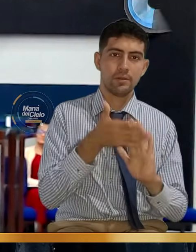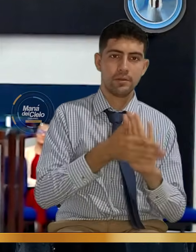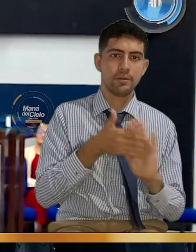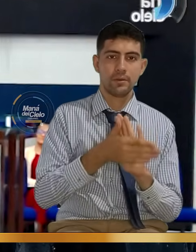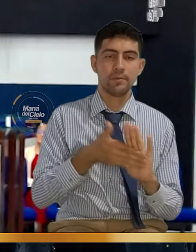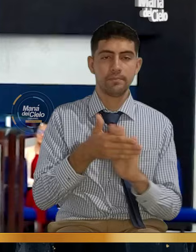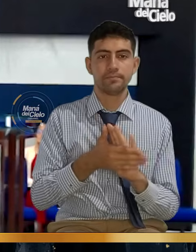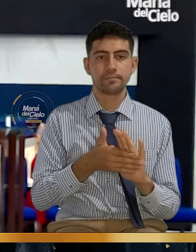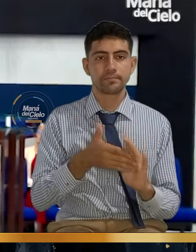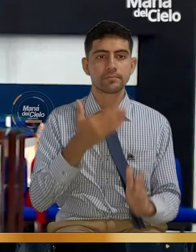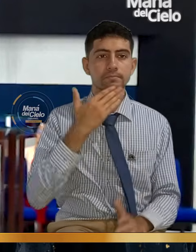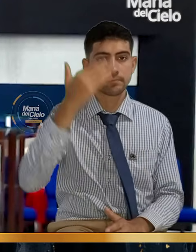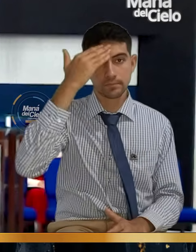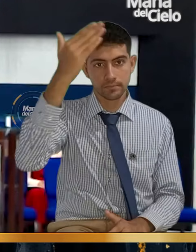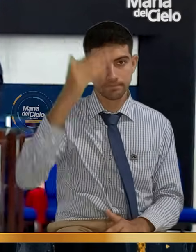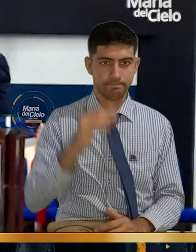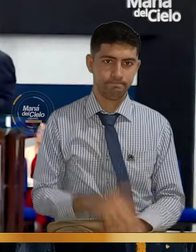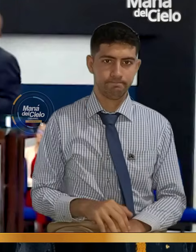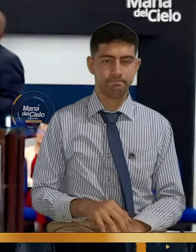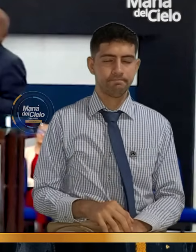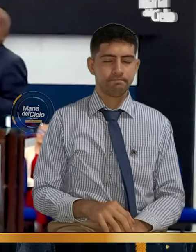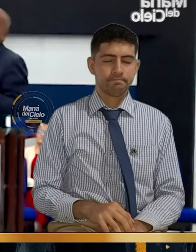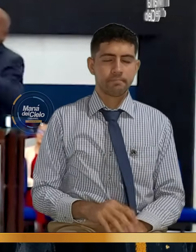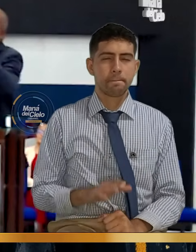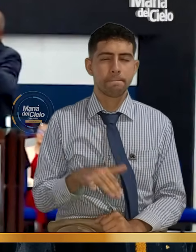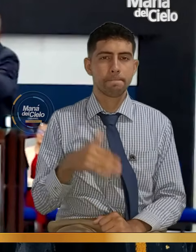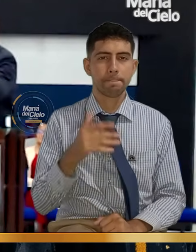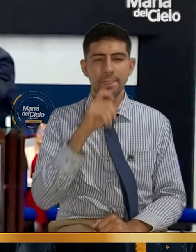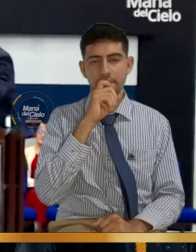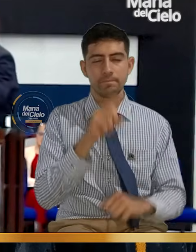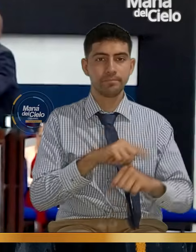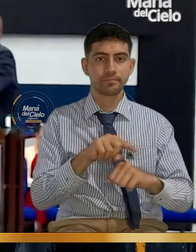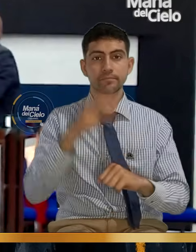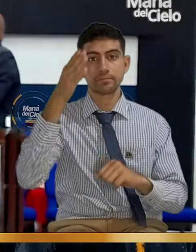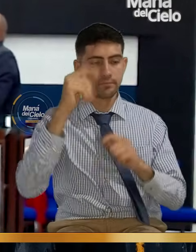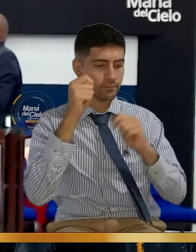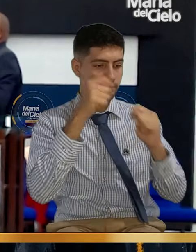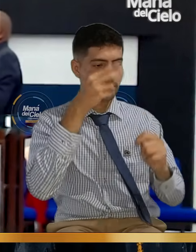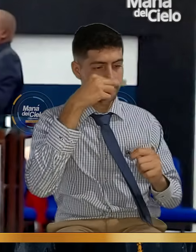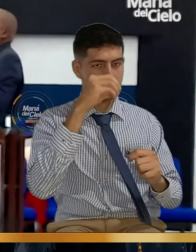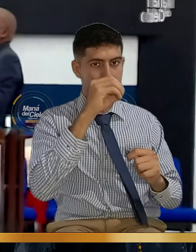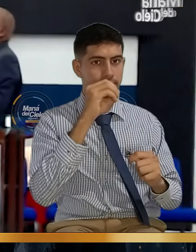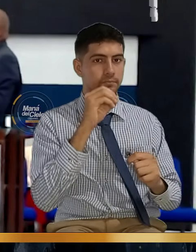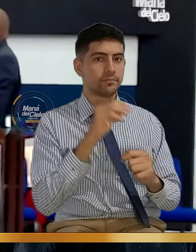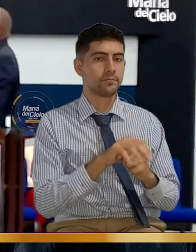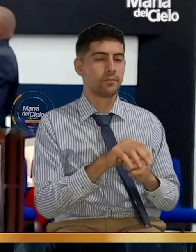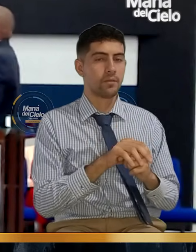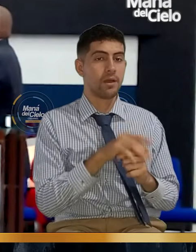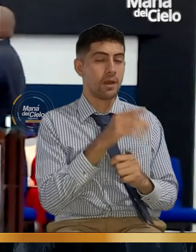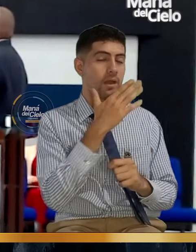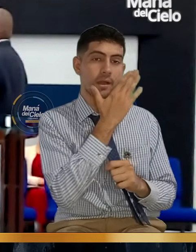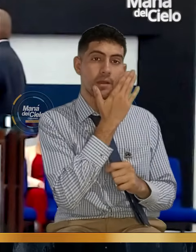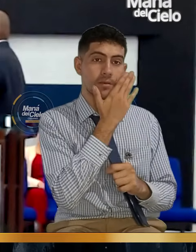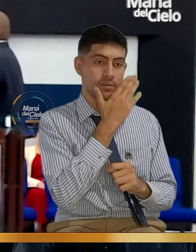a Sara. Y Sara ya empezó a ponerse molesta. Aquí se le va a meter un dicho, el chocó. Alguien